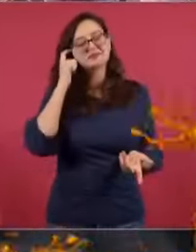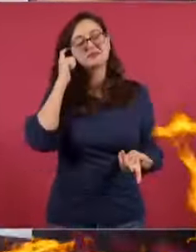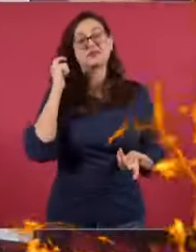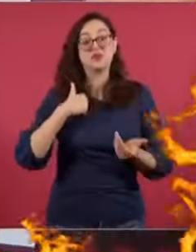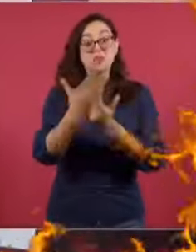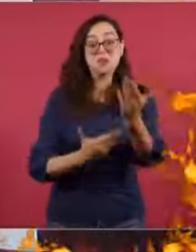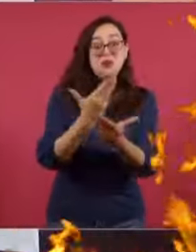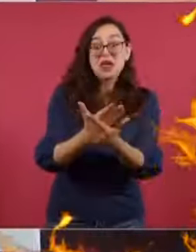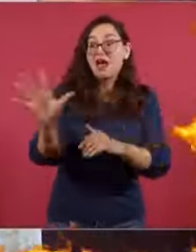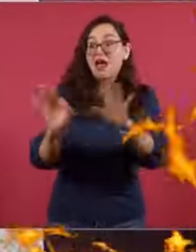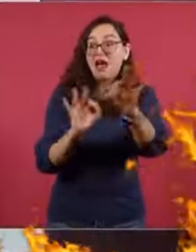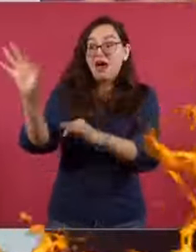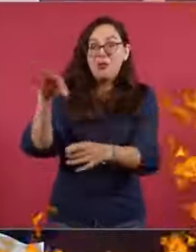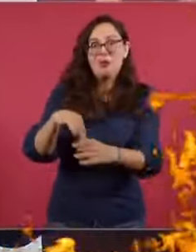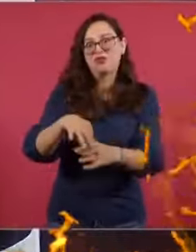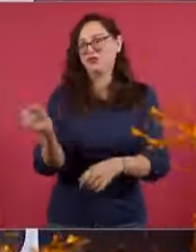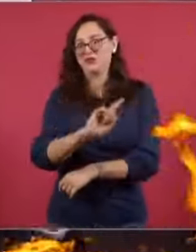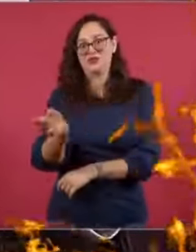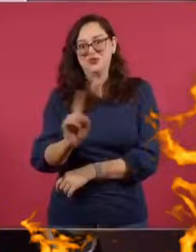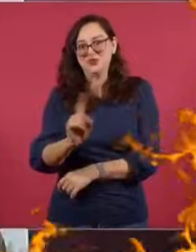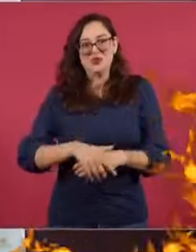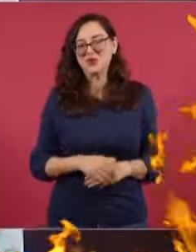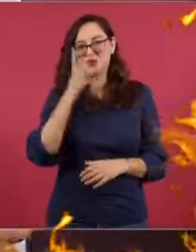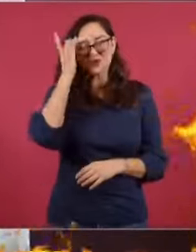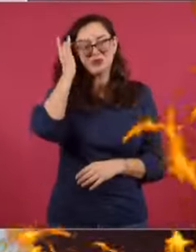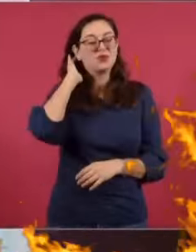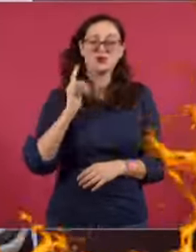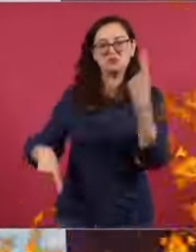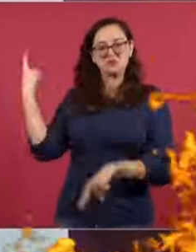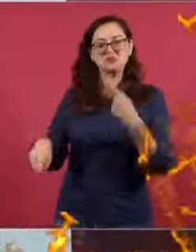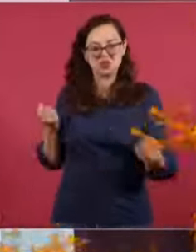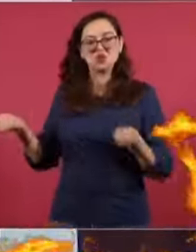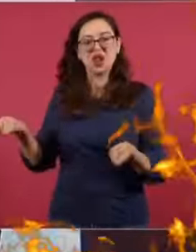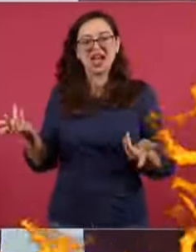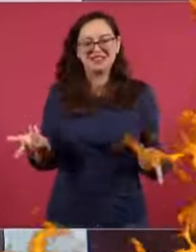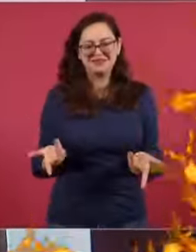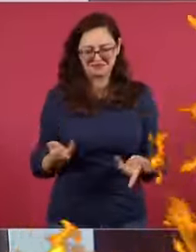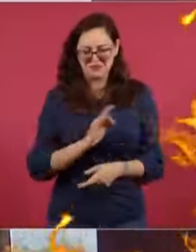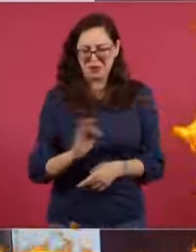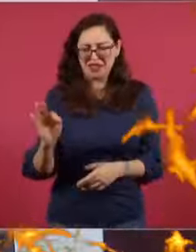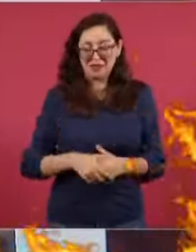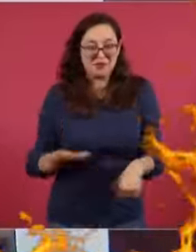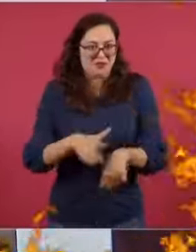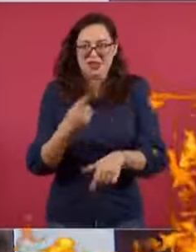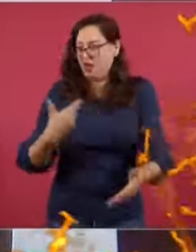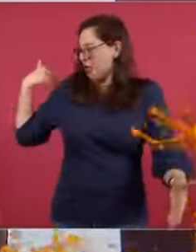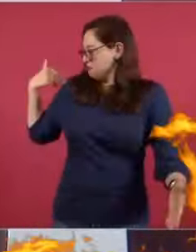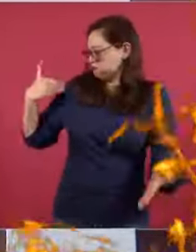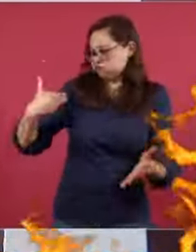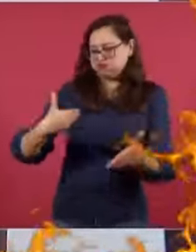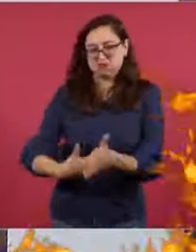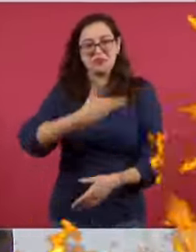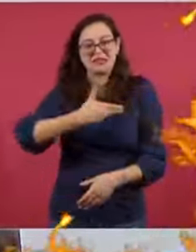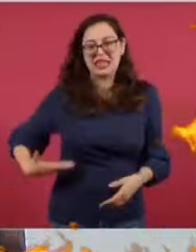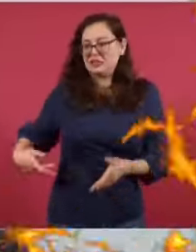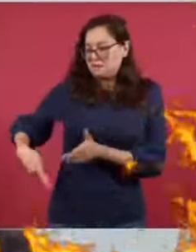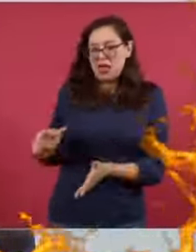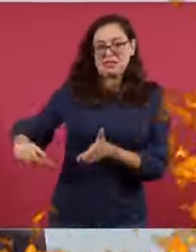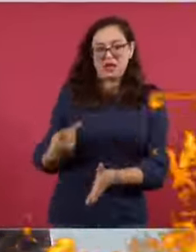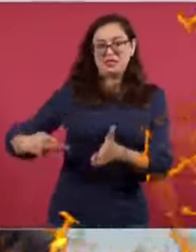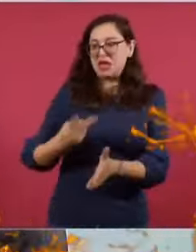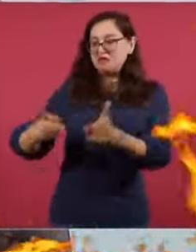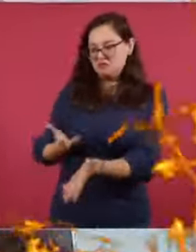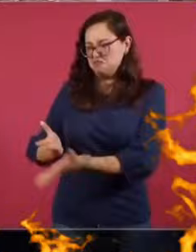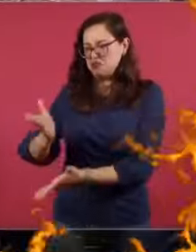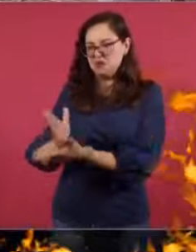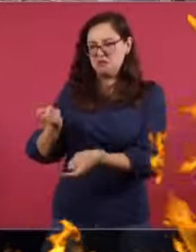Si los presidentes de México han controlado por siglos al Poder Judicial, desde hasta ahora, y me da mucho